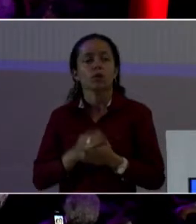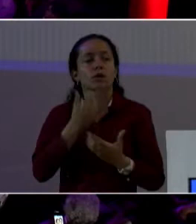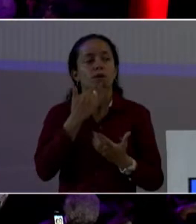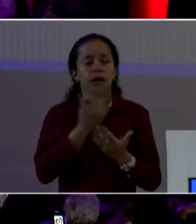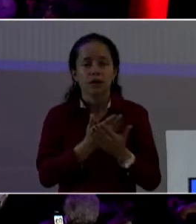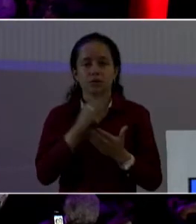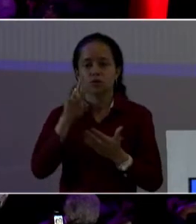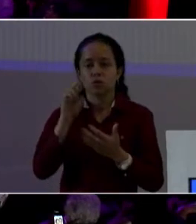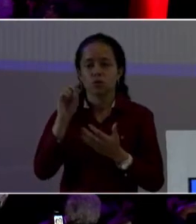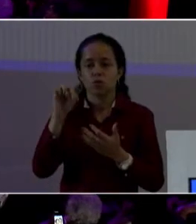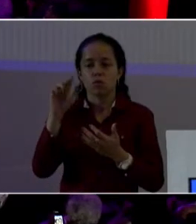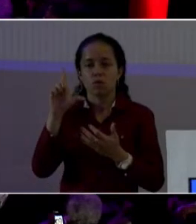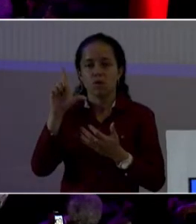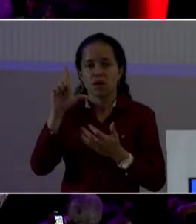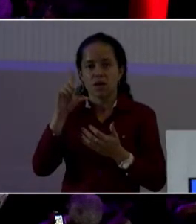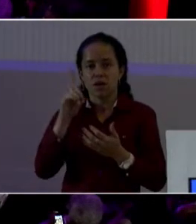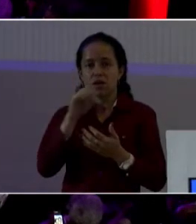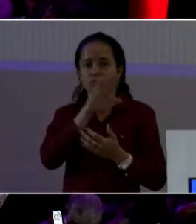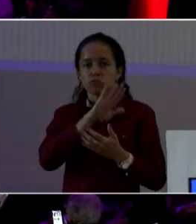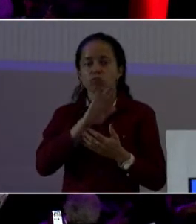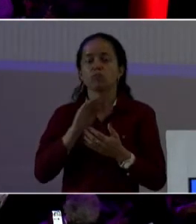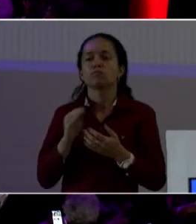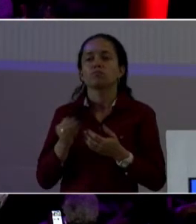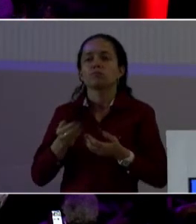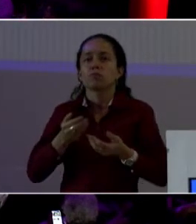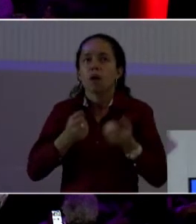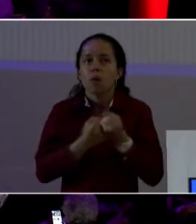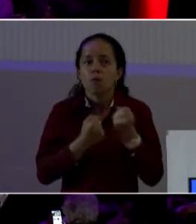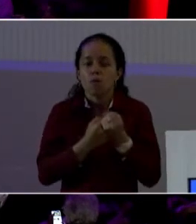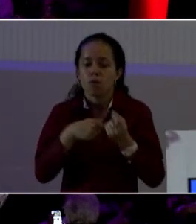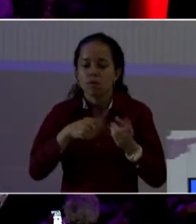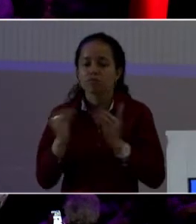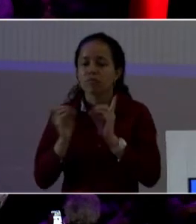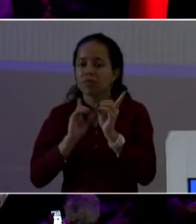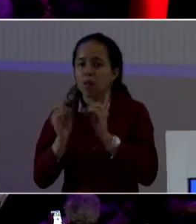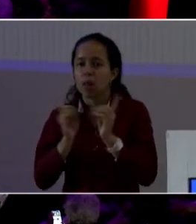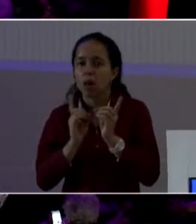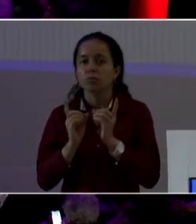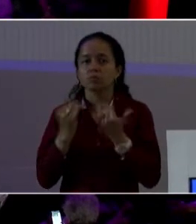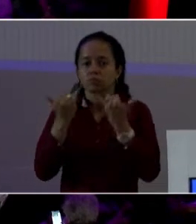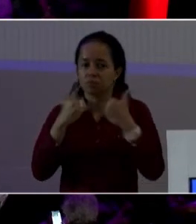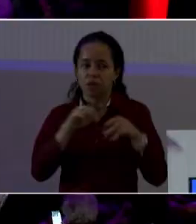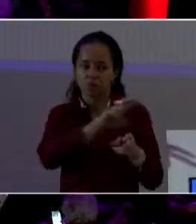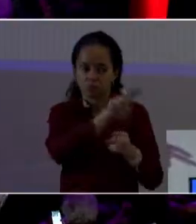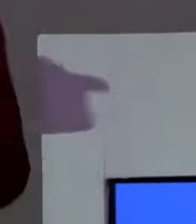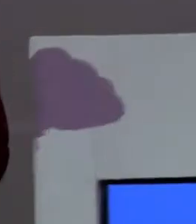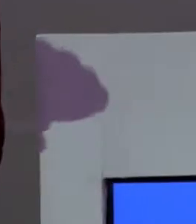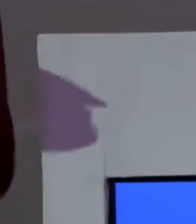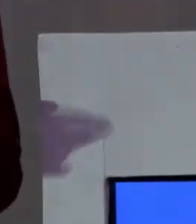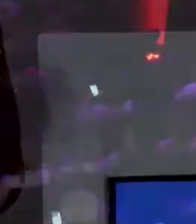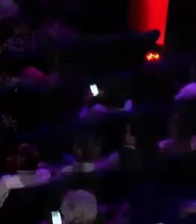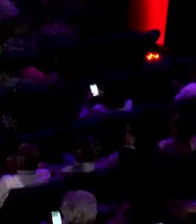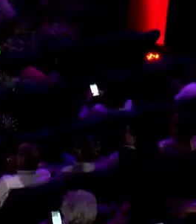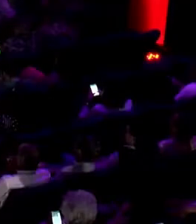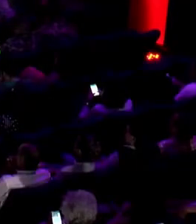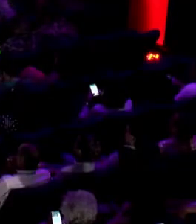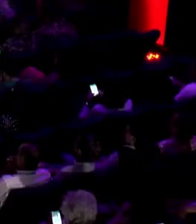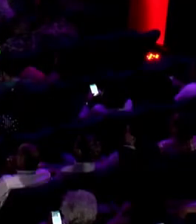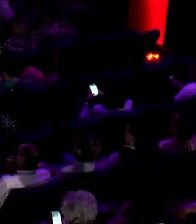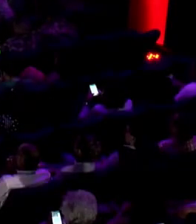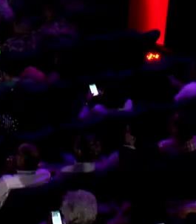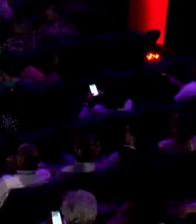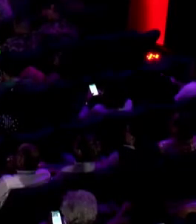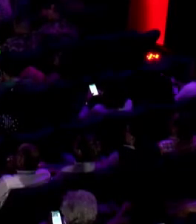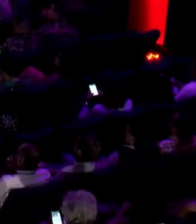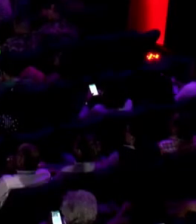Ronald García y a todos los aquí presentes por participar y por apoyarnos en este diálogo ciudadano. Ya pueden regresar a sus sillas. Todas las preguntas